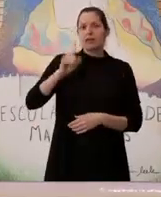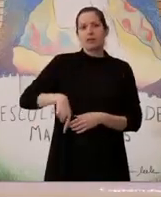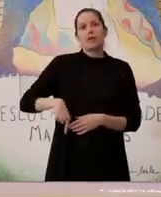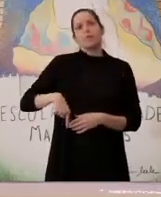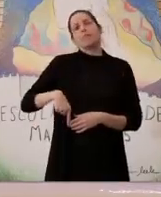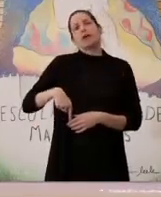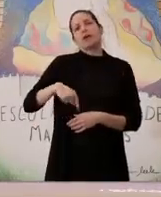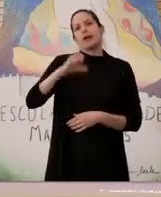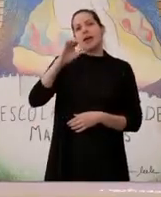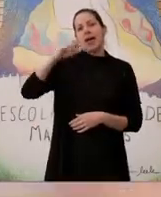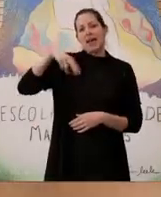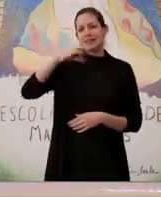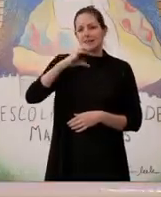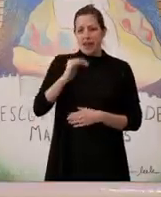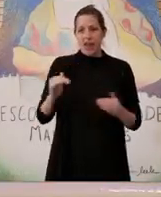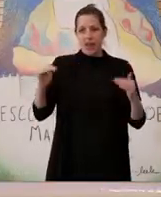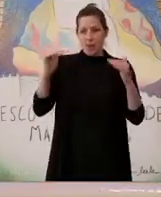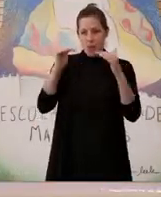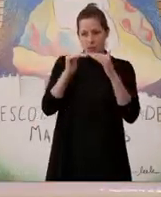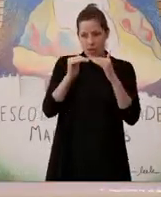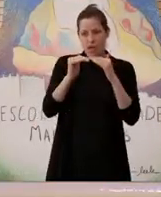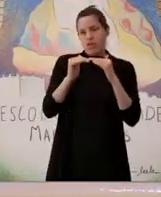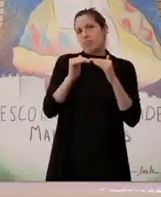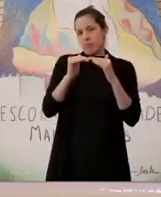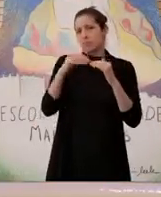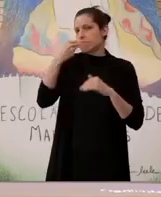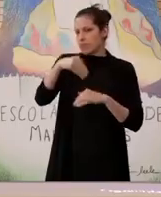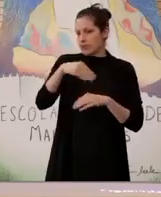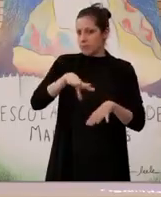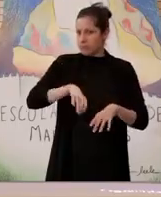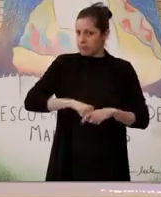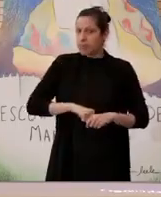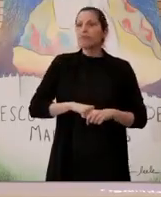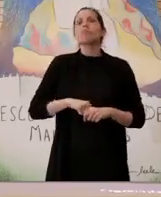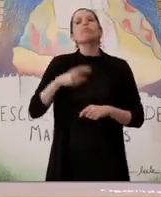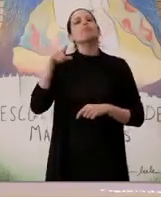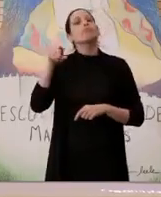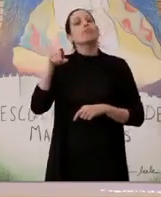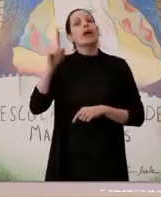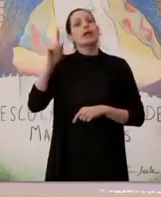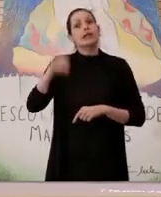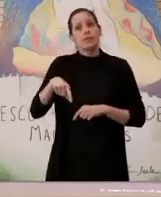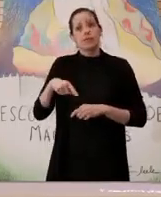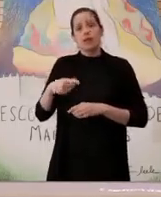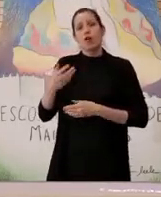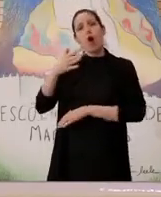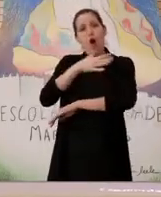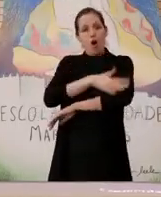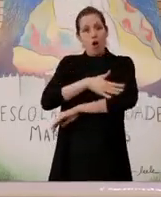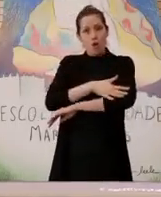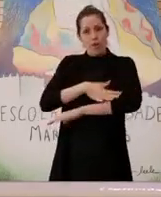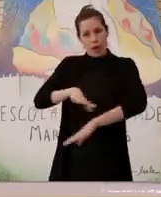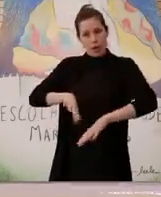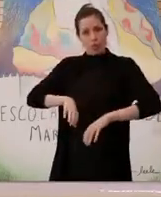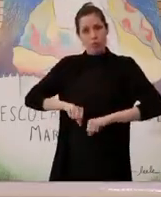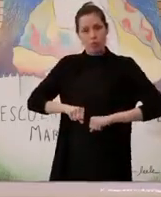por la igualdade en 1979 Un gobierno en coalición compartido comunista pasó a ser a primera Teniente